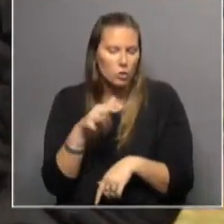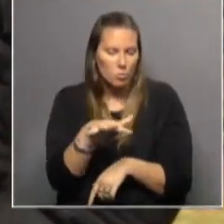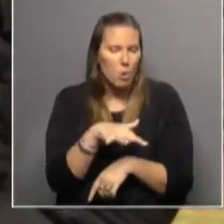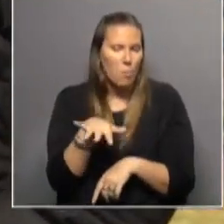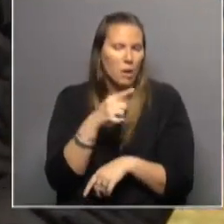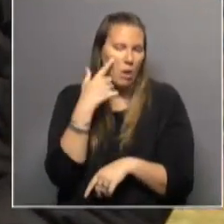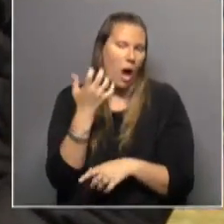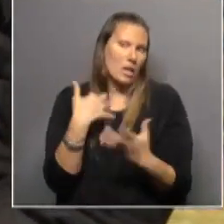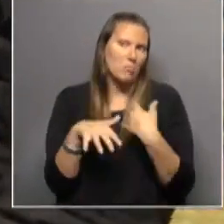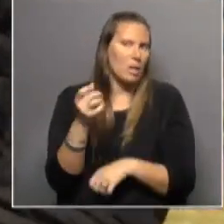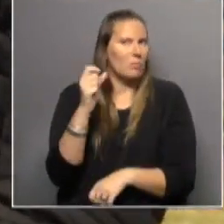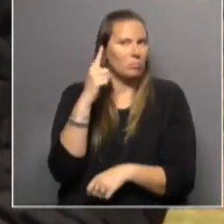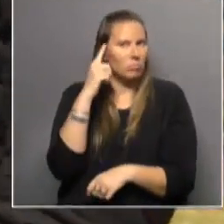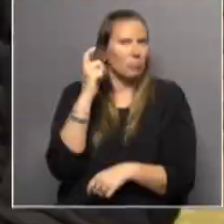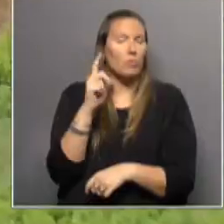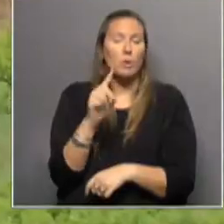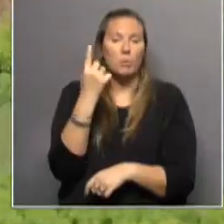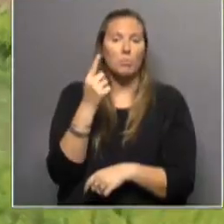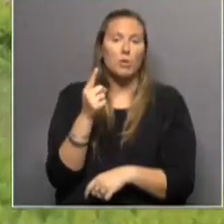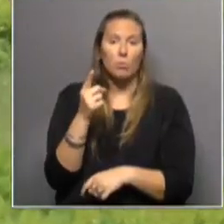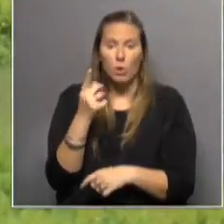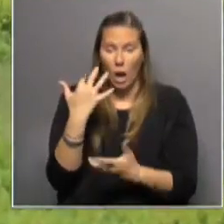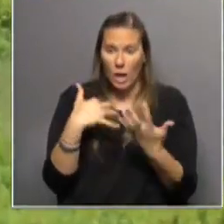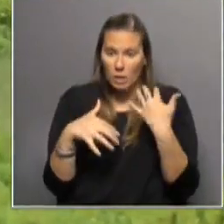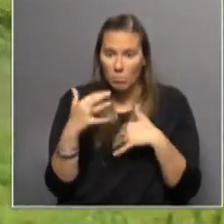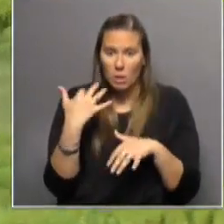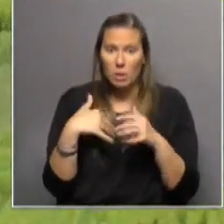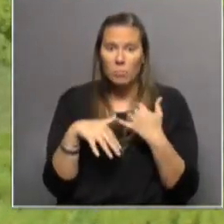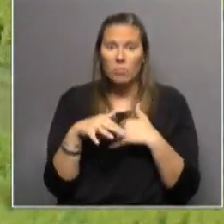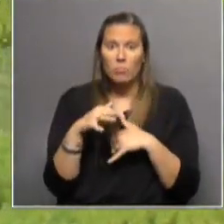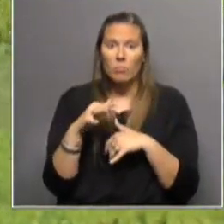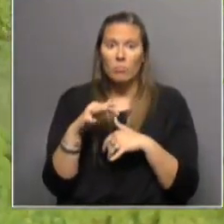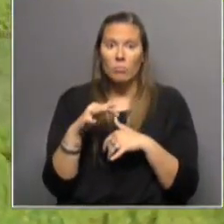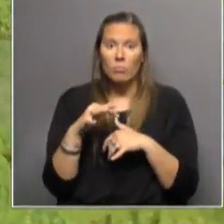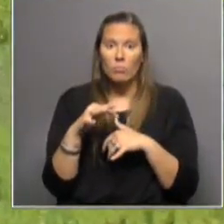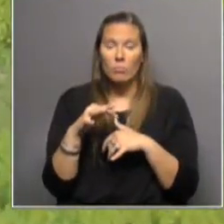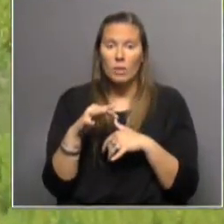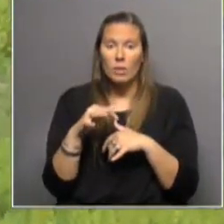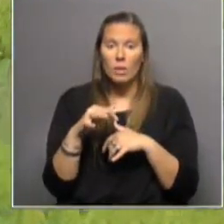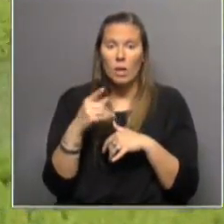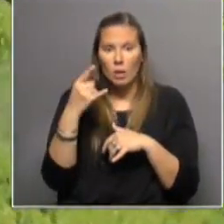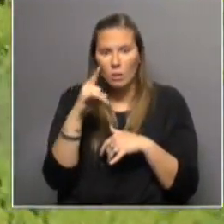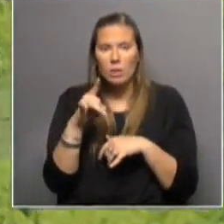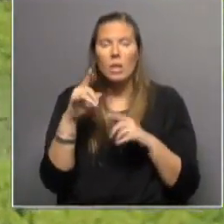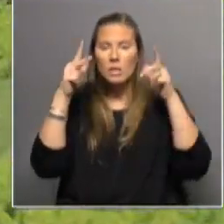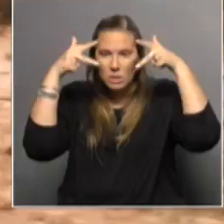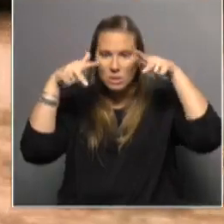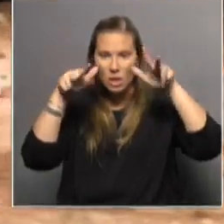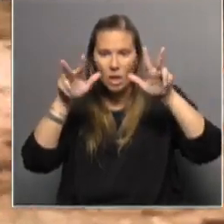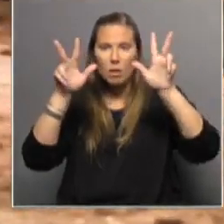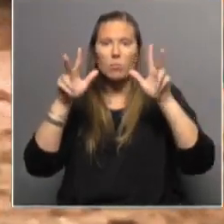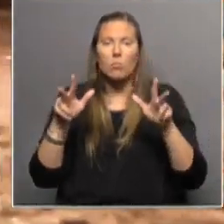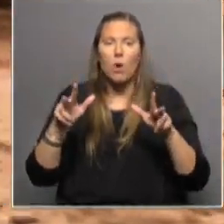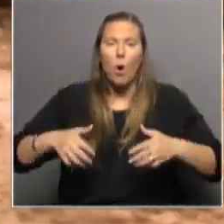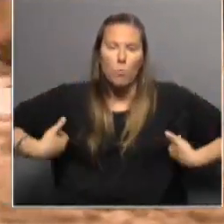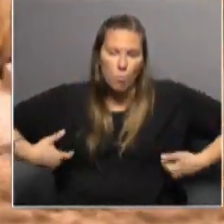Lecoq? Bueno, en cautiverio tenemos antílopes, ciervos, los monos